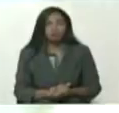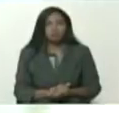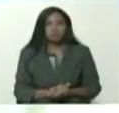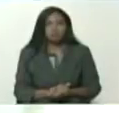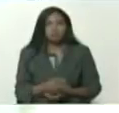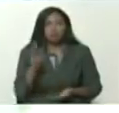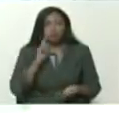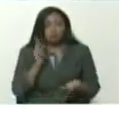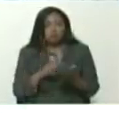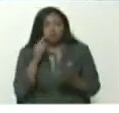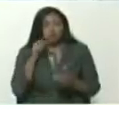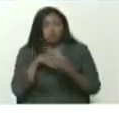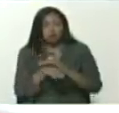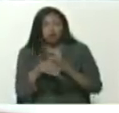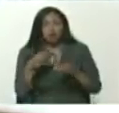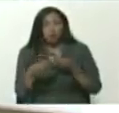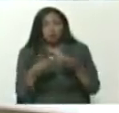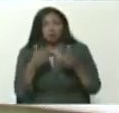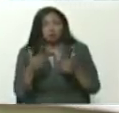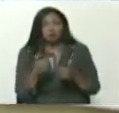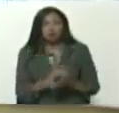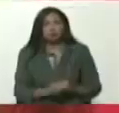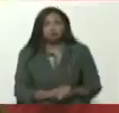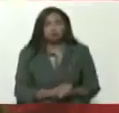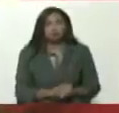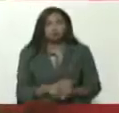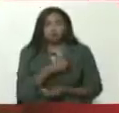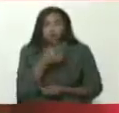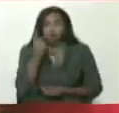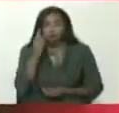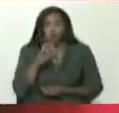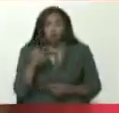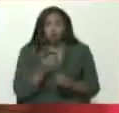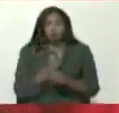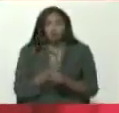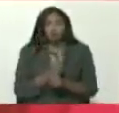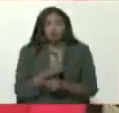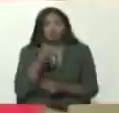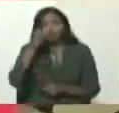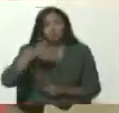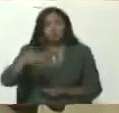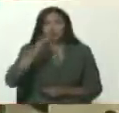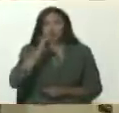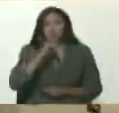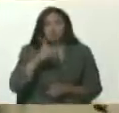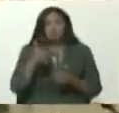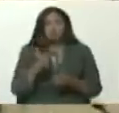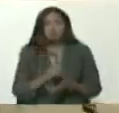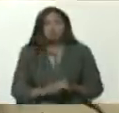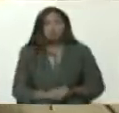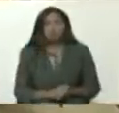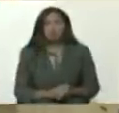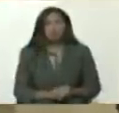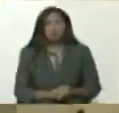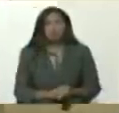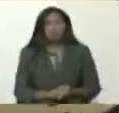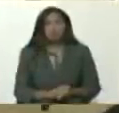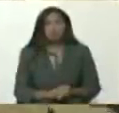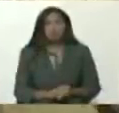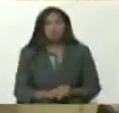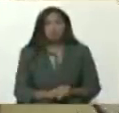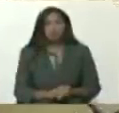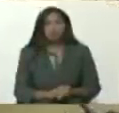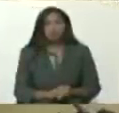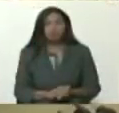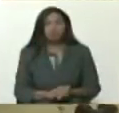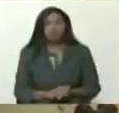Correcto, ahí mire cómo sale. Aquí está todo el trabajo, en nuestro pueblo esté bien informado. Después aquí viene la parte del lomo, le hace